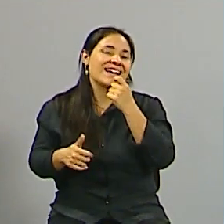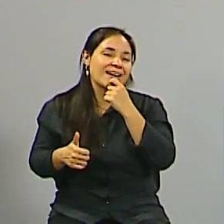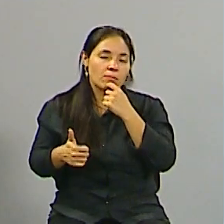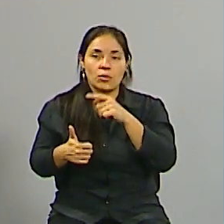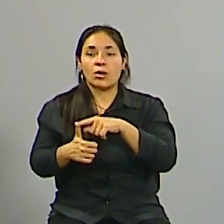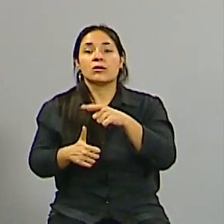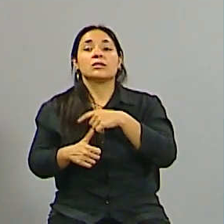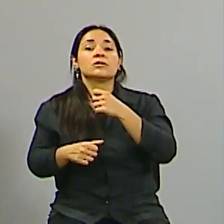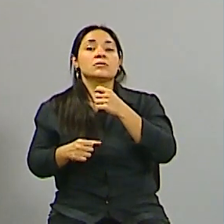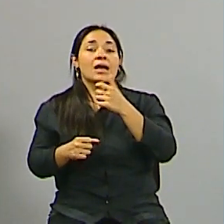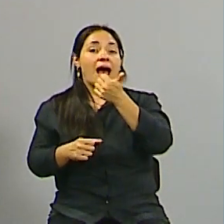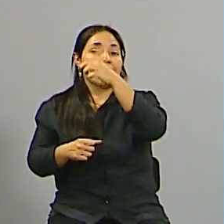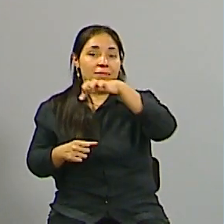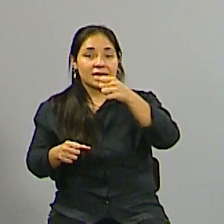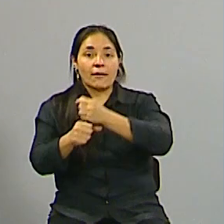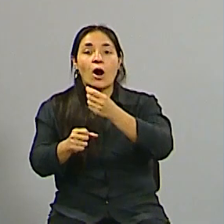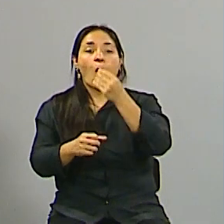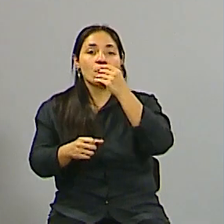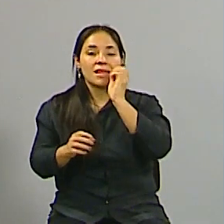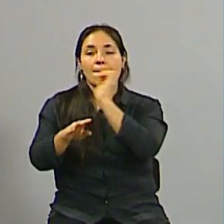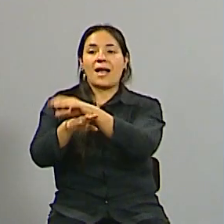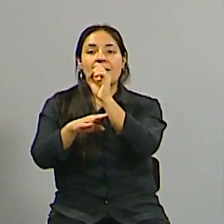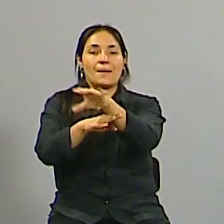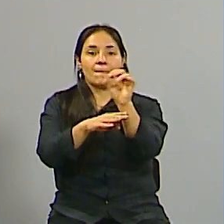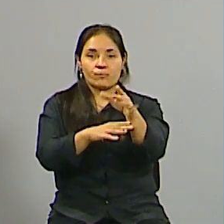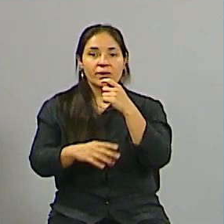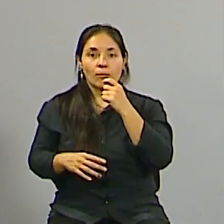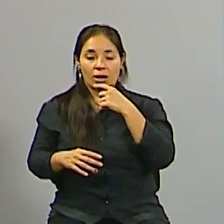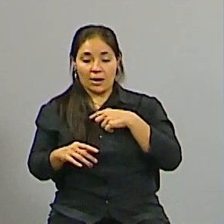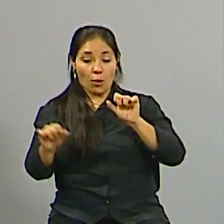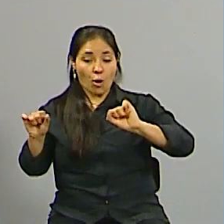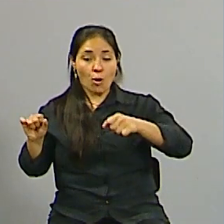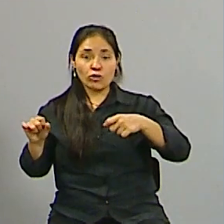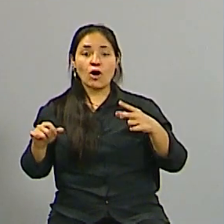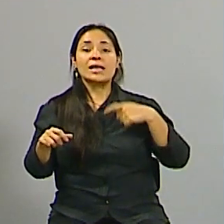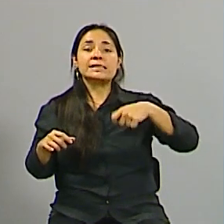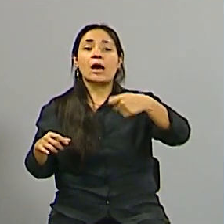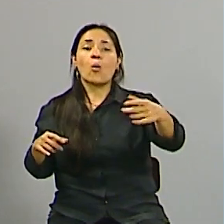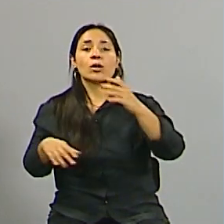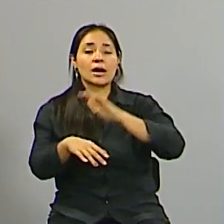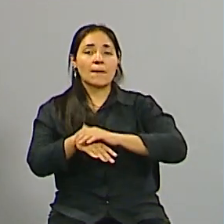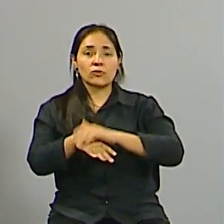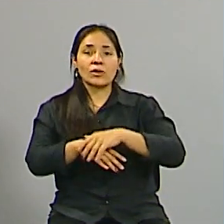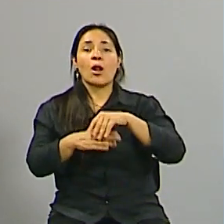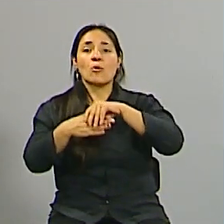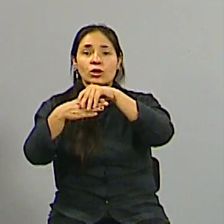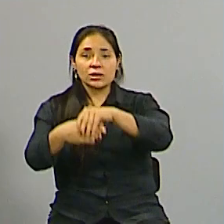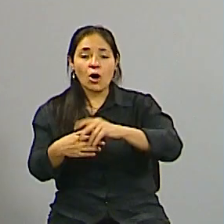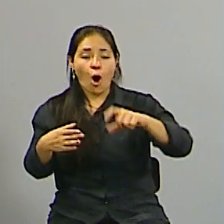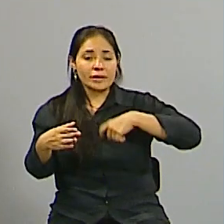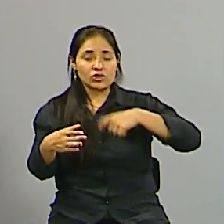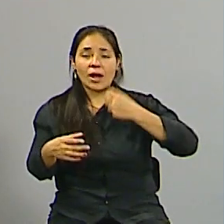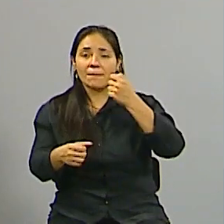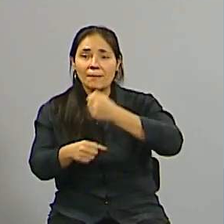si trabajás en una plataforma para entregar comida, del seguro de tu moto, sos el que te pagás el monotributo y por ende la obra social, te haces